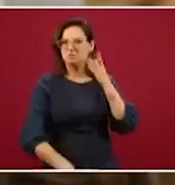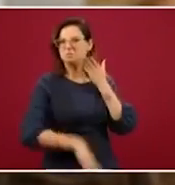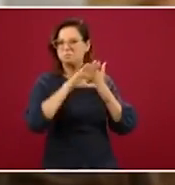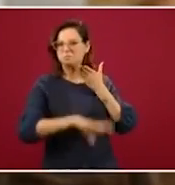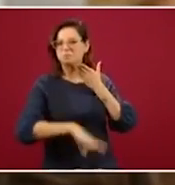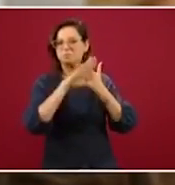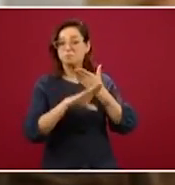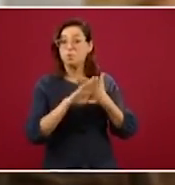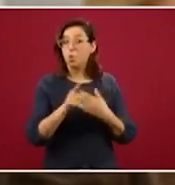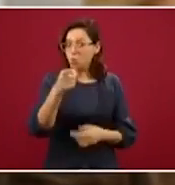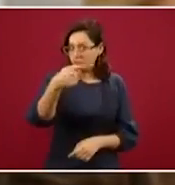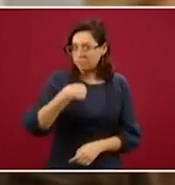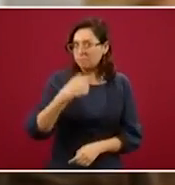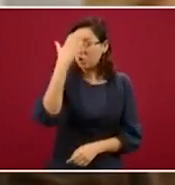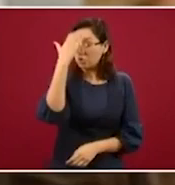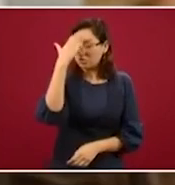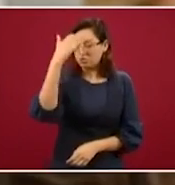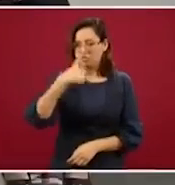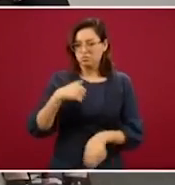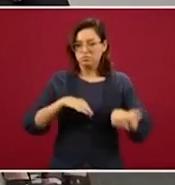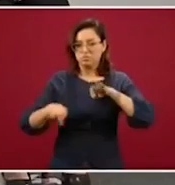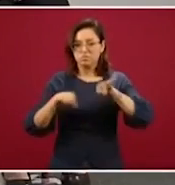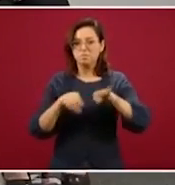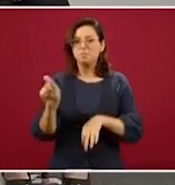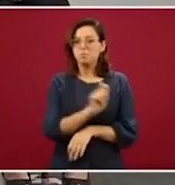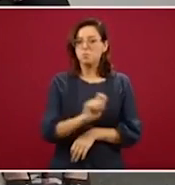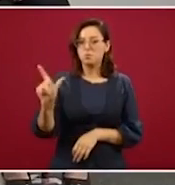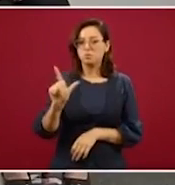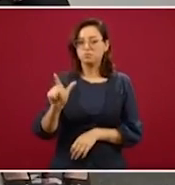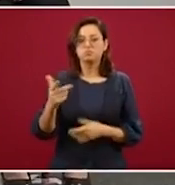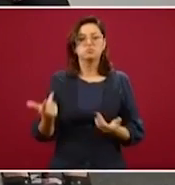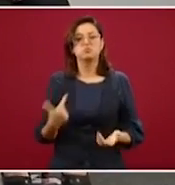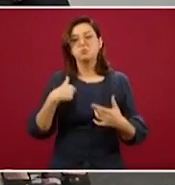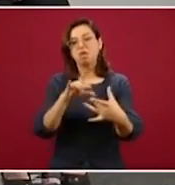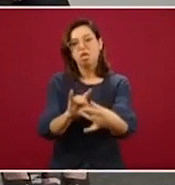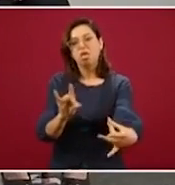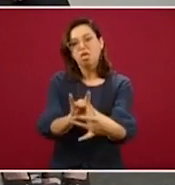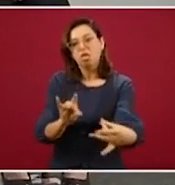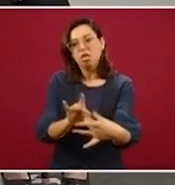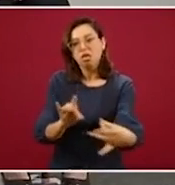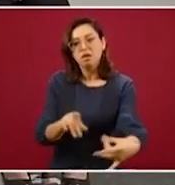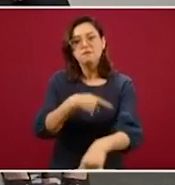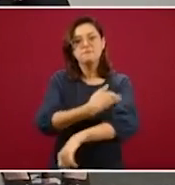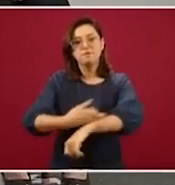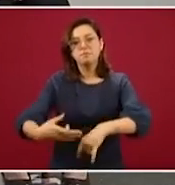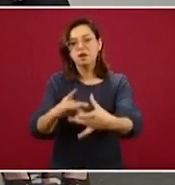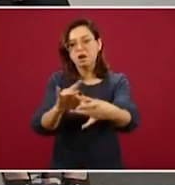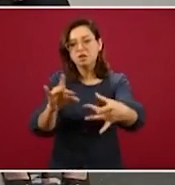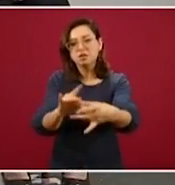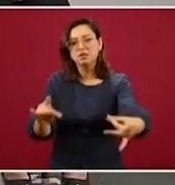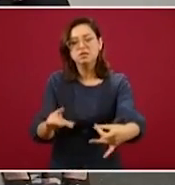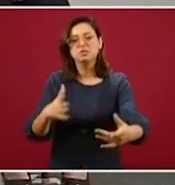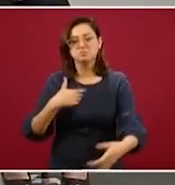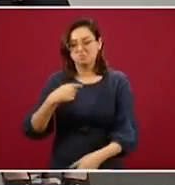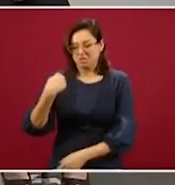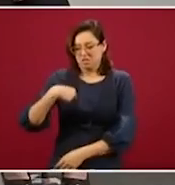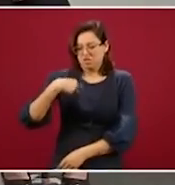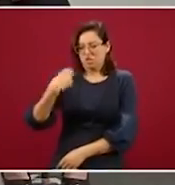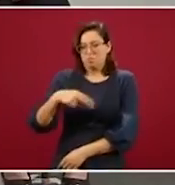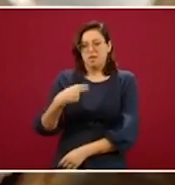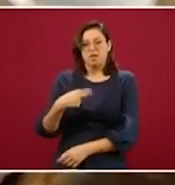cómo trabajo, no soy profesional. No tengo que contarle a usted ni a su familia quién es Isabel